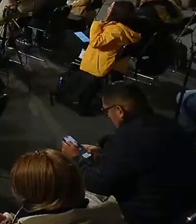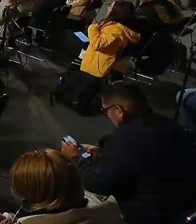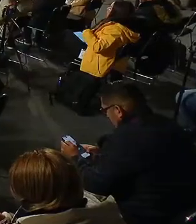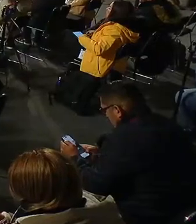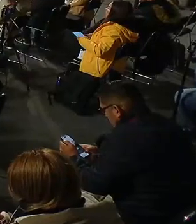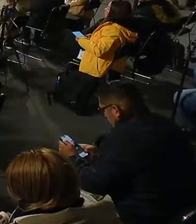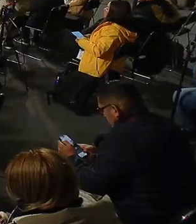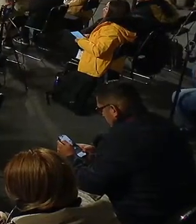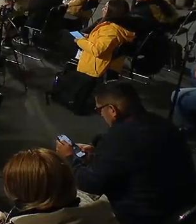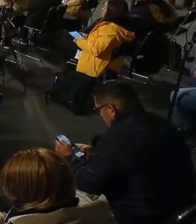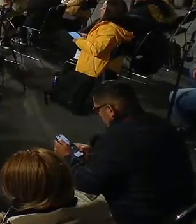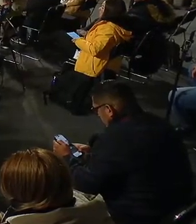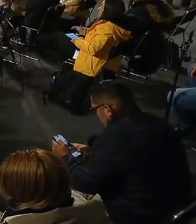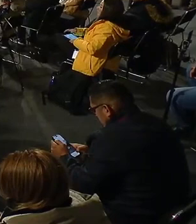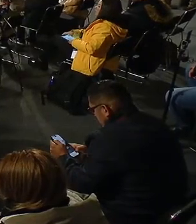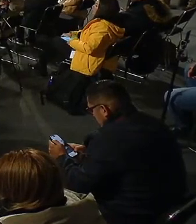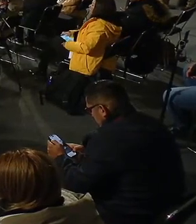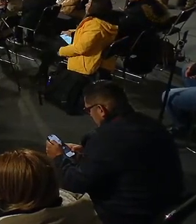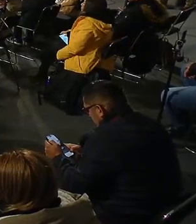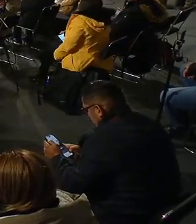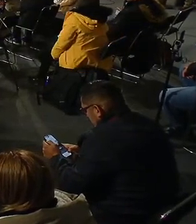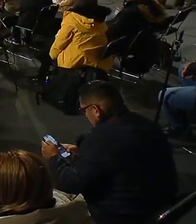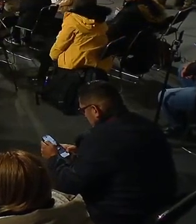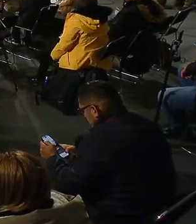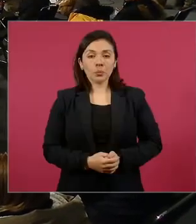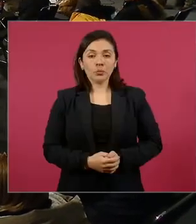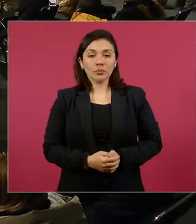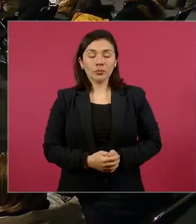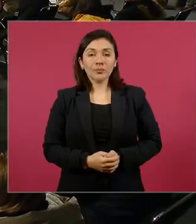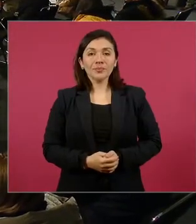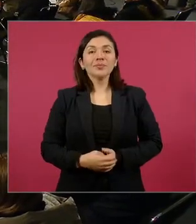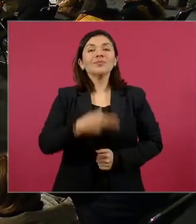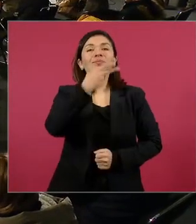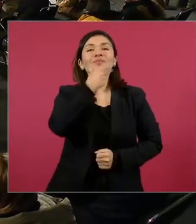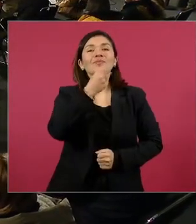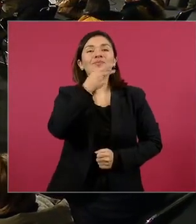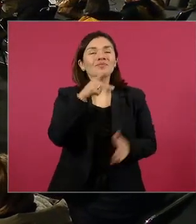Él puso ayer, porque su